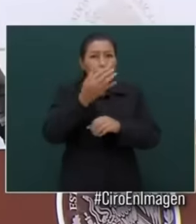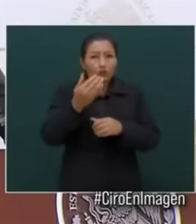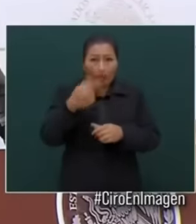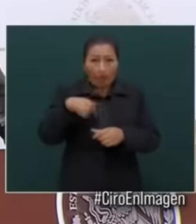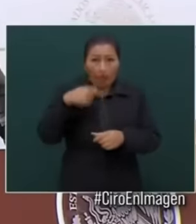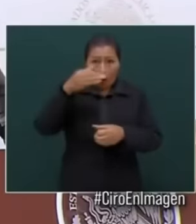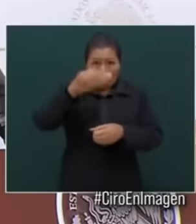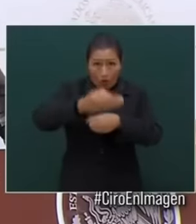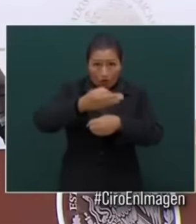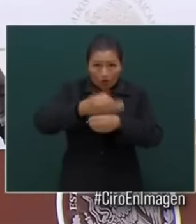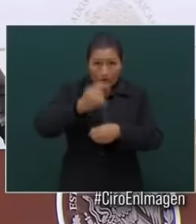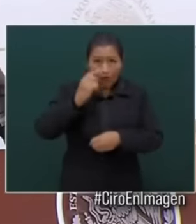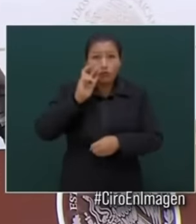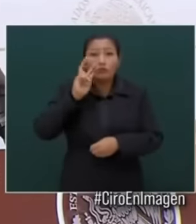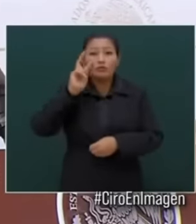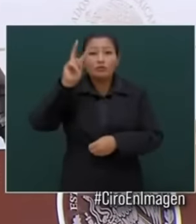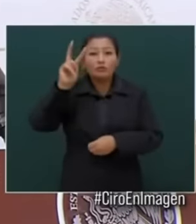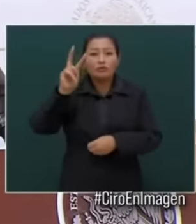pues,